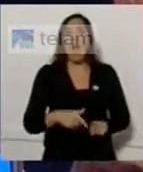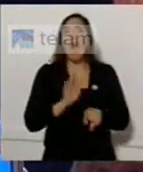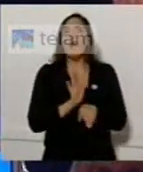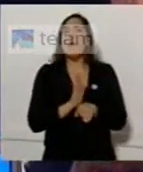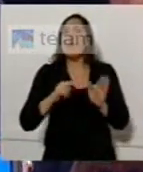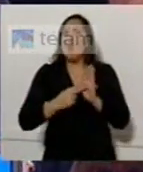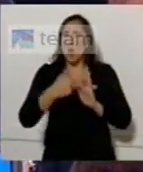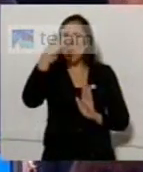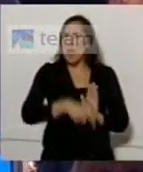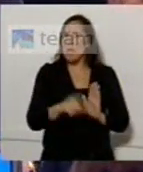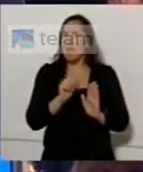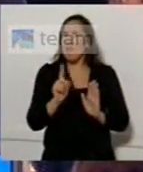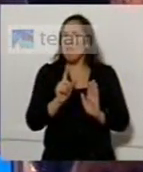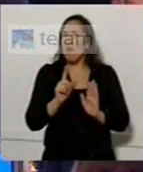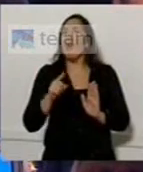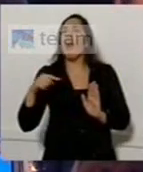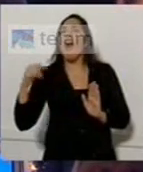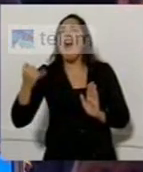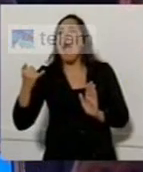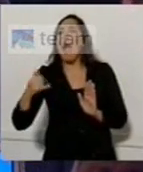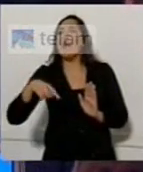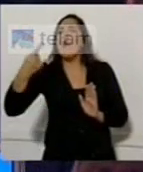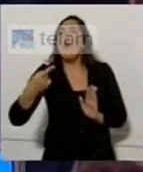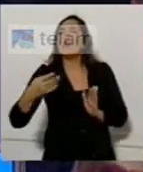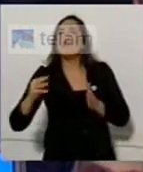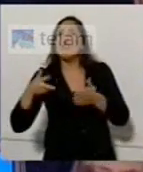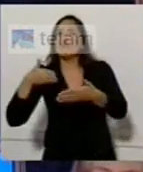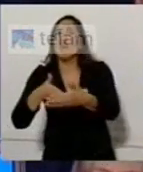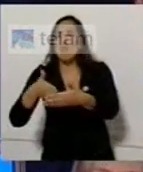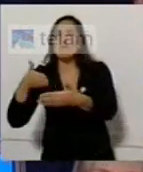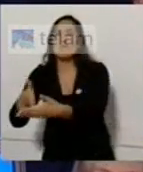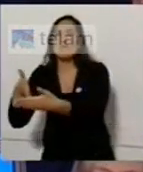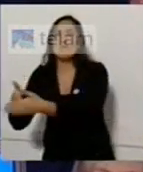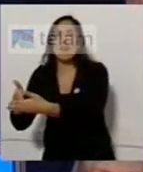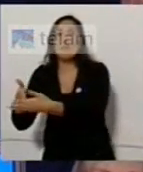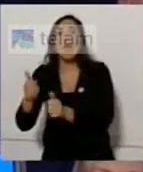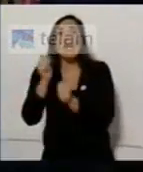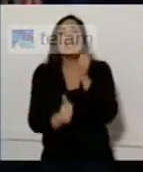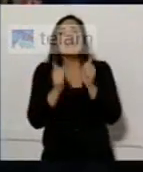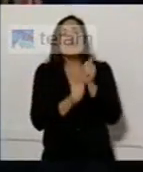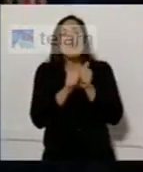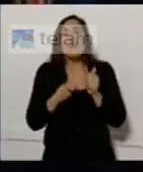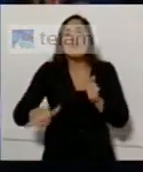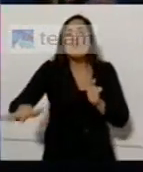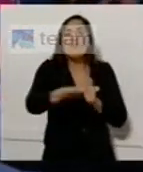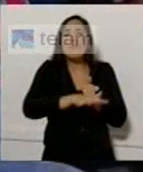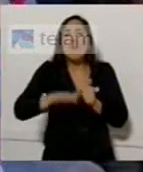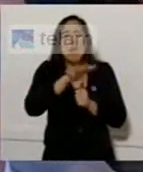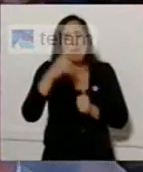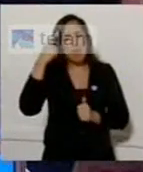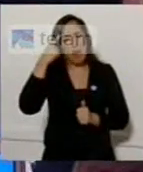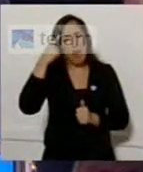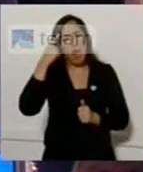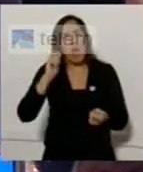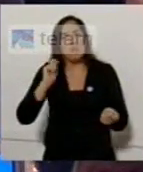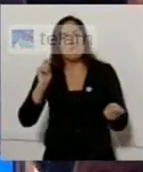eran el obstáculo, eran las herramientas que la historia del pueblo había tomado para transformar